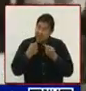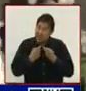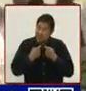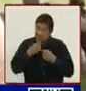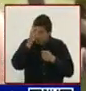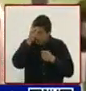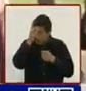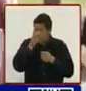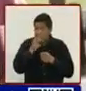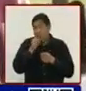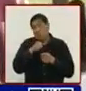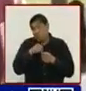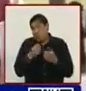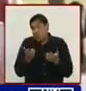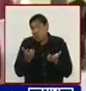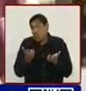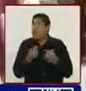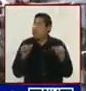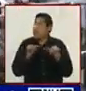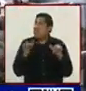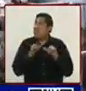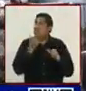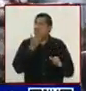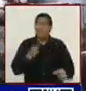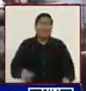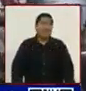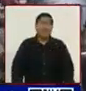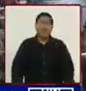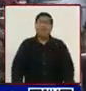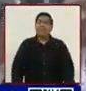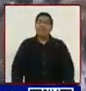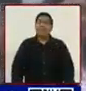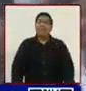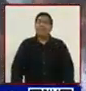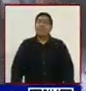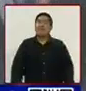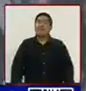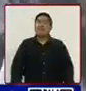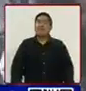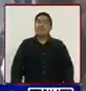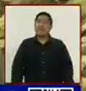gallito? Sí, igual voy a regalar uno. A la cita y a la cita y